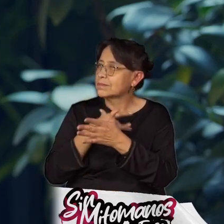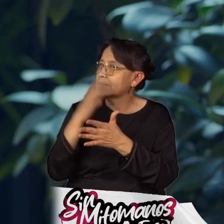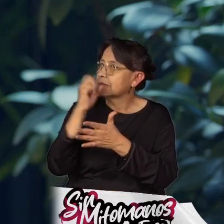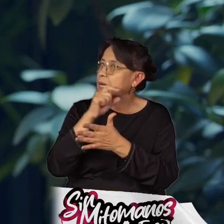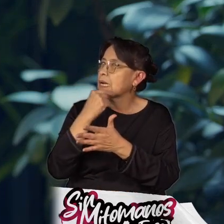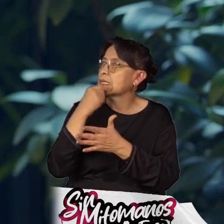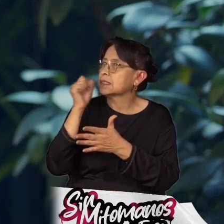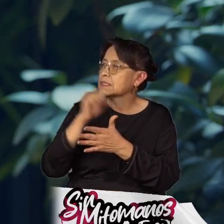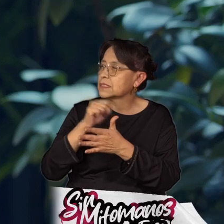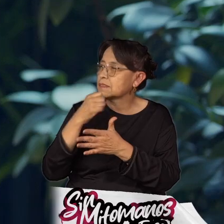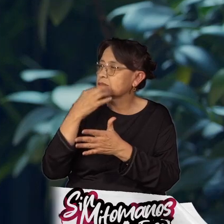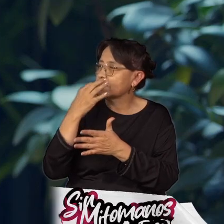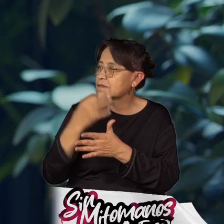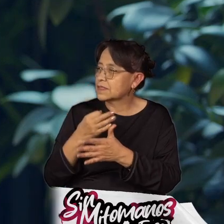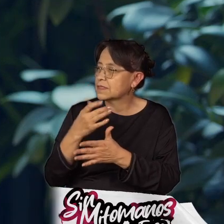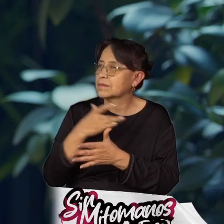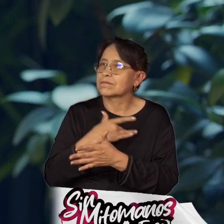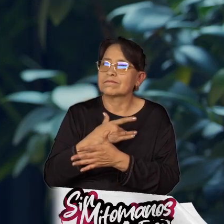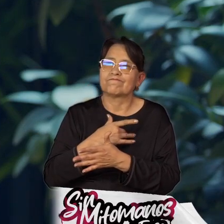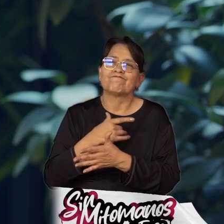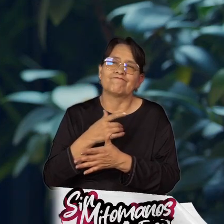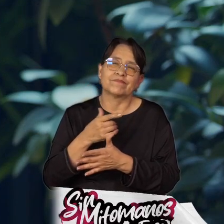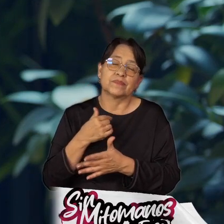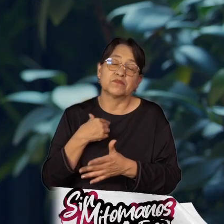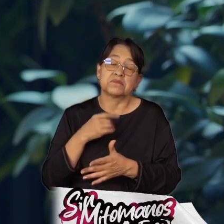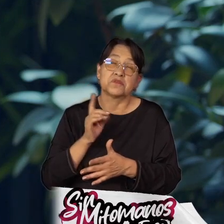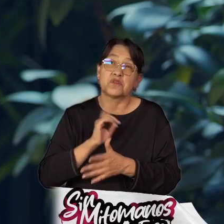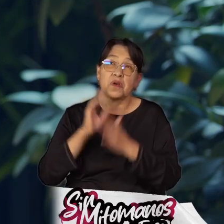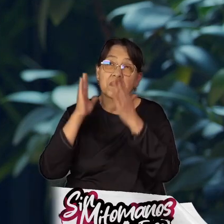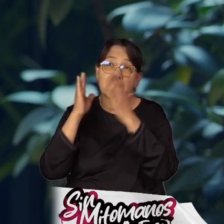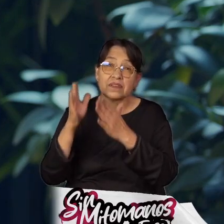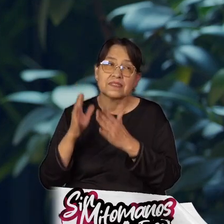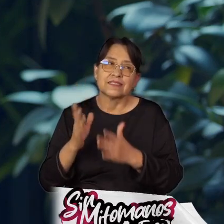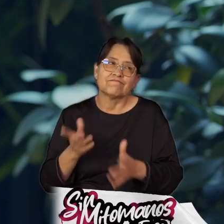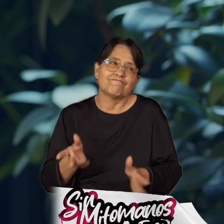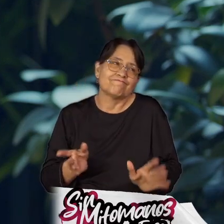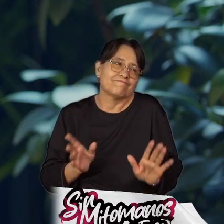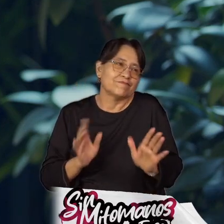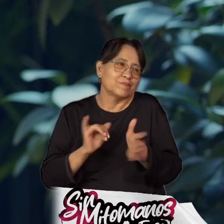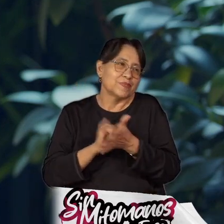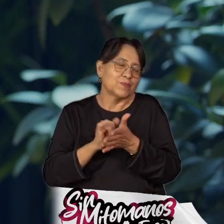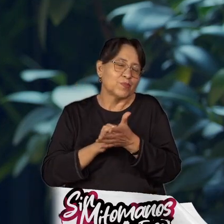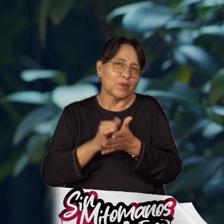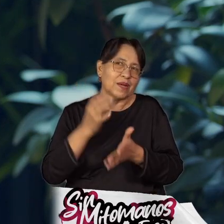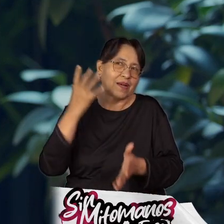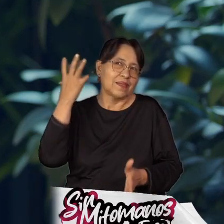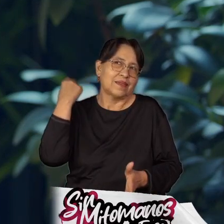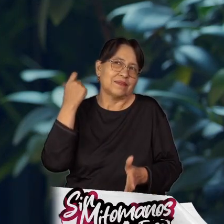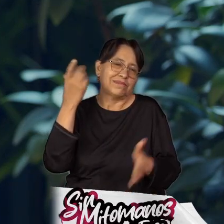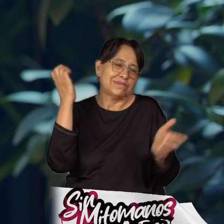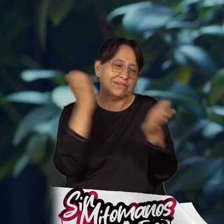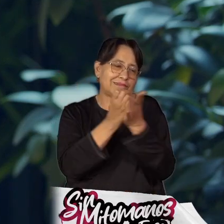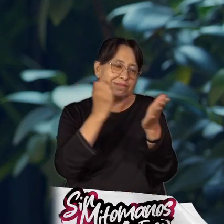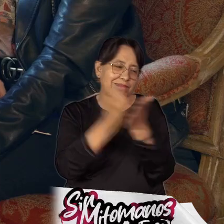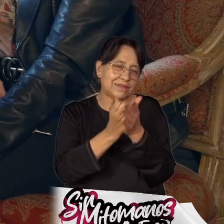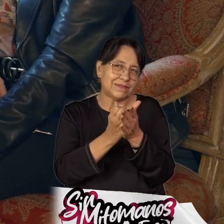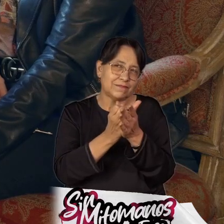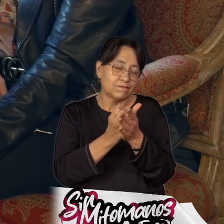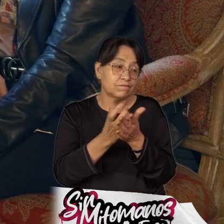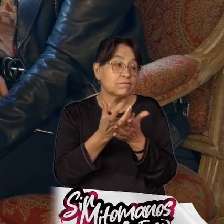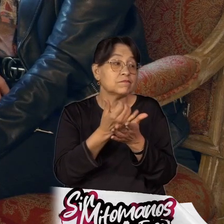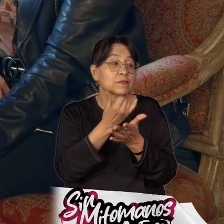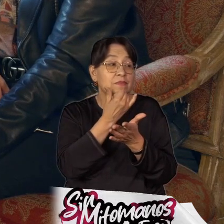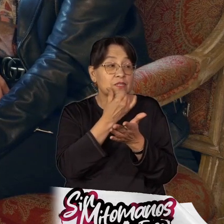nos muestra dónde está la necesidad, y terminamos siendo como aquellos cuando tú exhortándoles